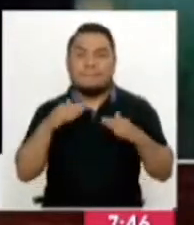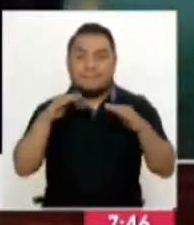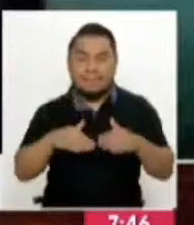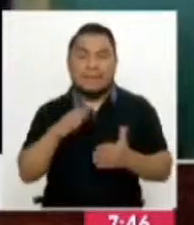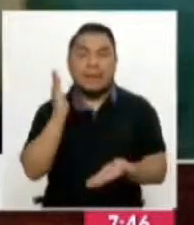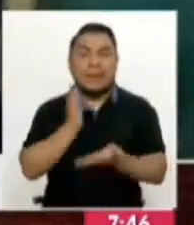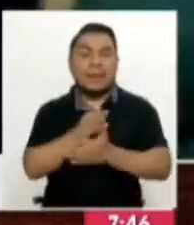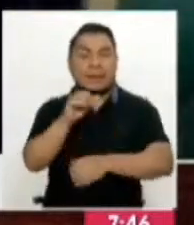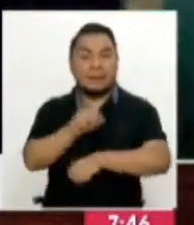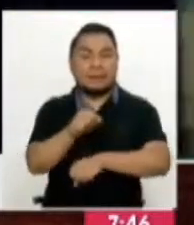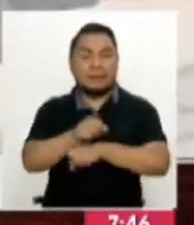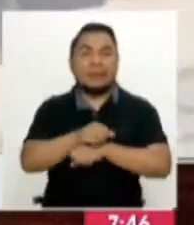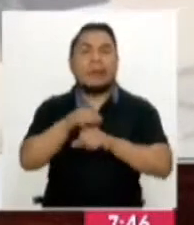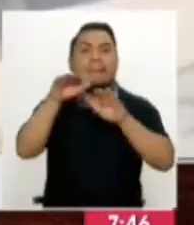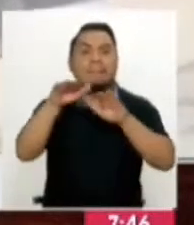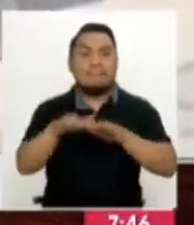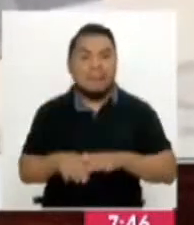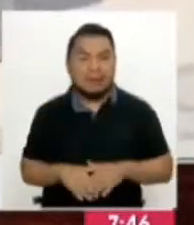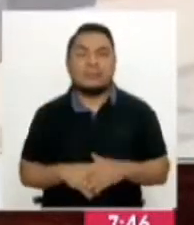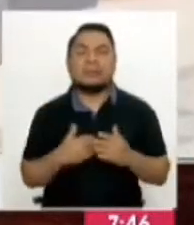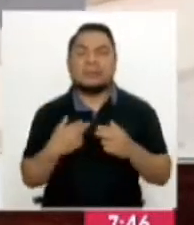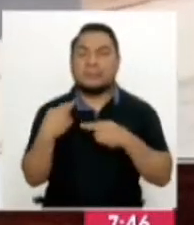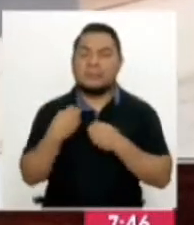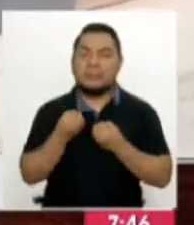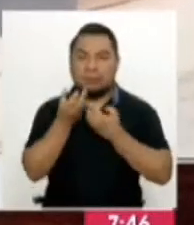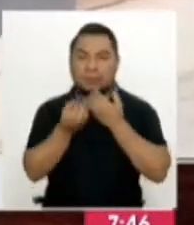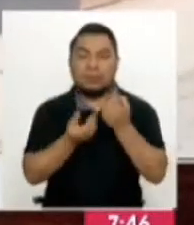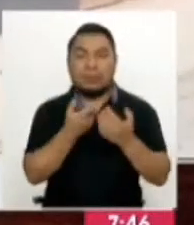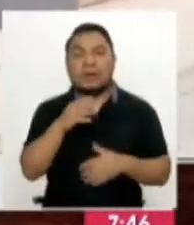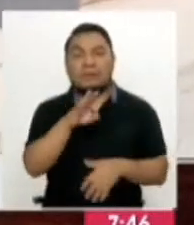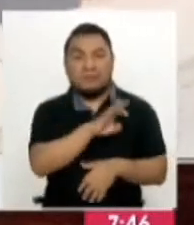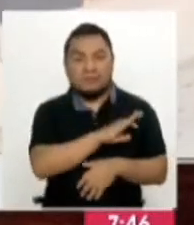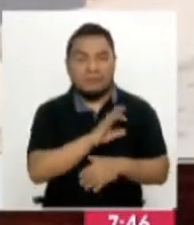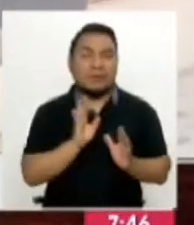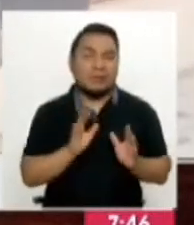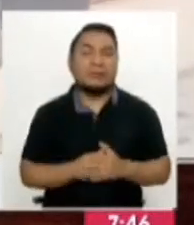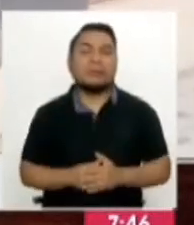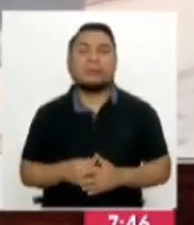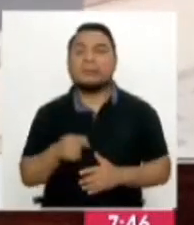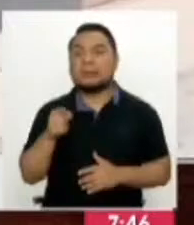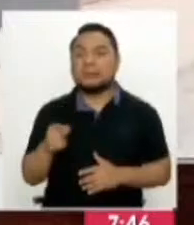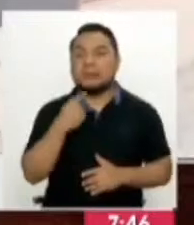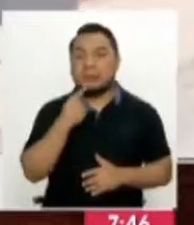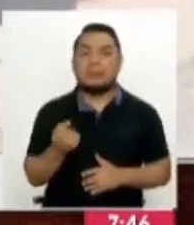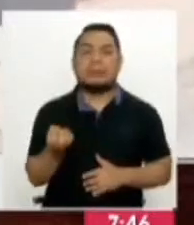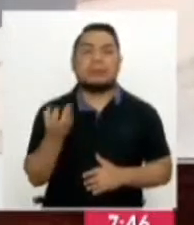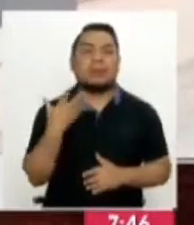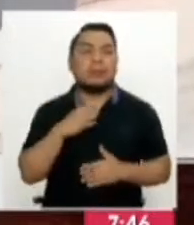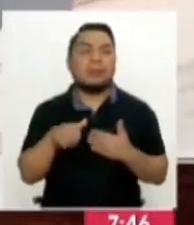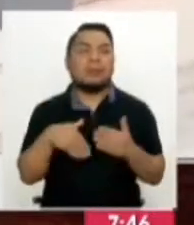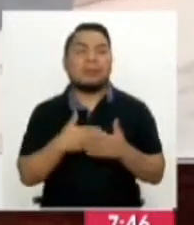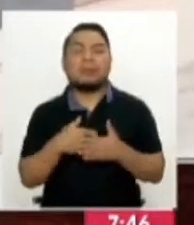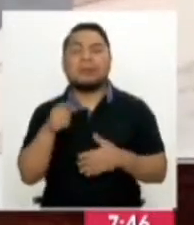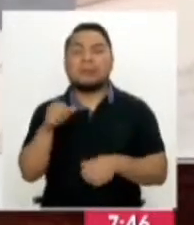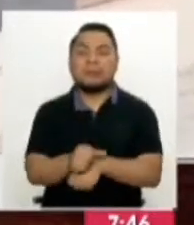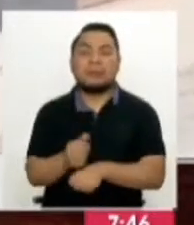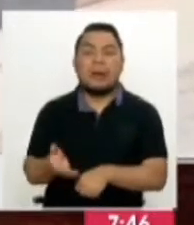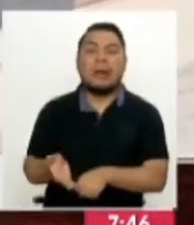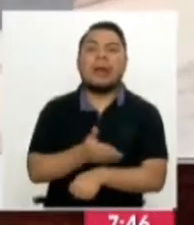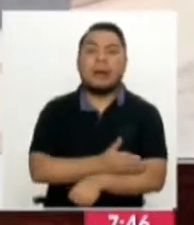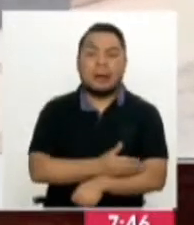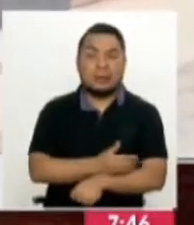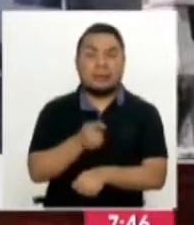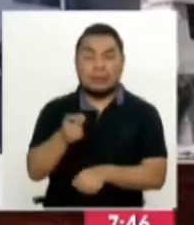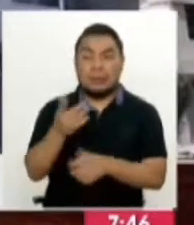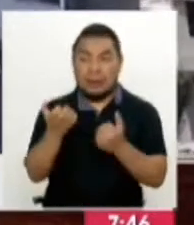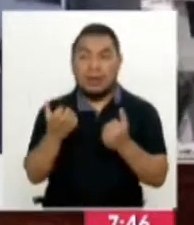disminuir sus penas, de aceptar sus responsabilidades y contribuir a las investigaciones de la Fiscalía. Y ahí se dan estas figuras de la terminación anticipada, de los